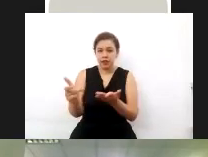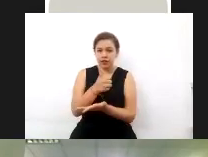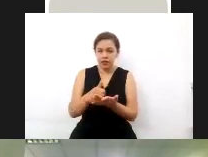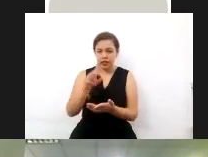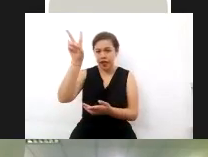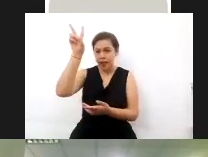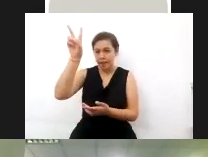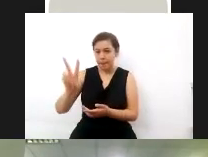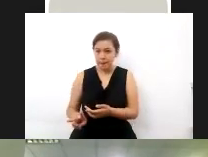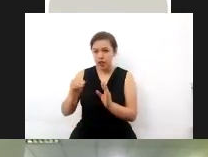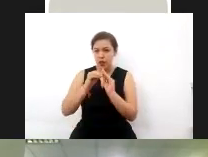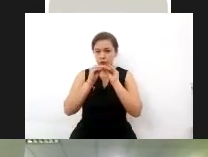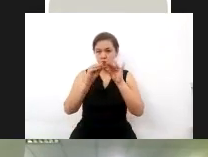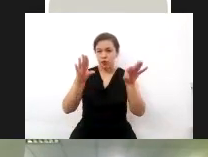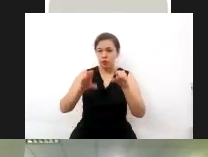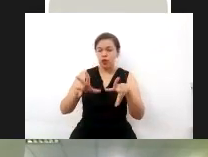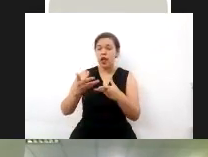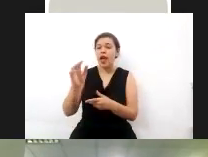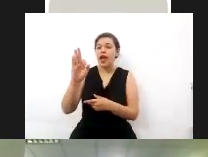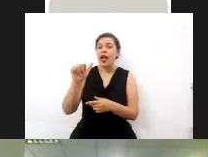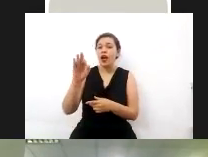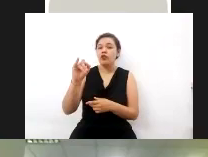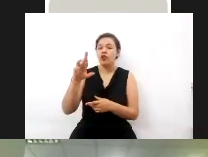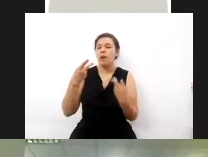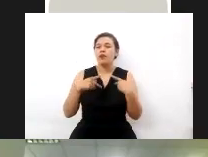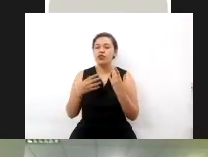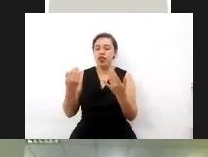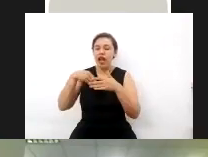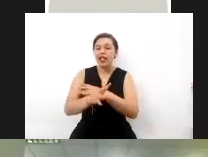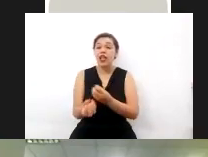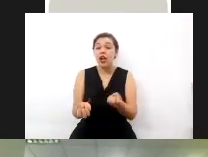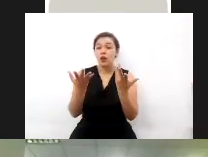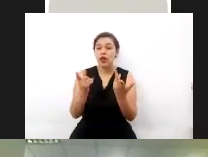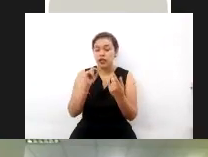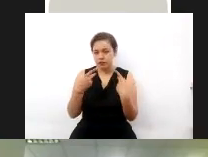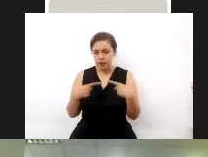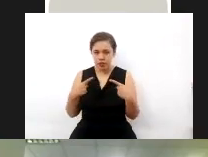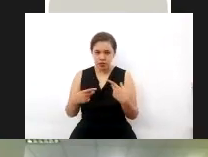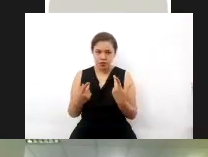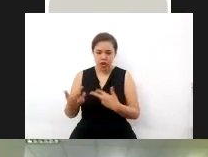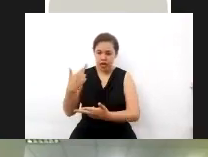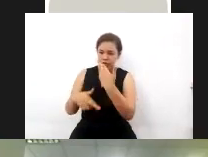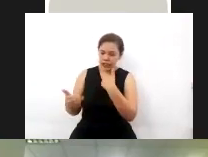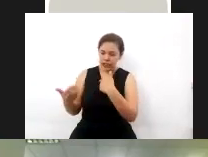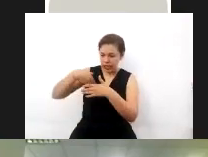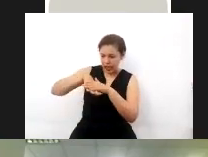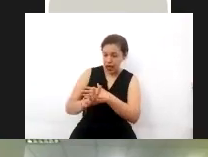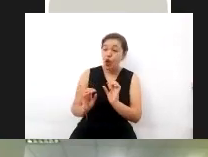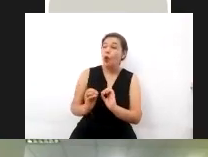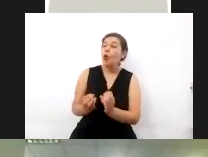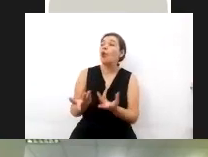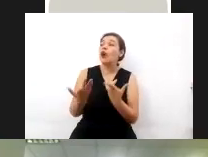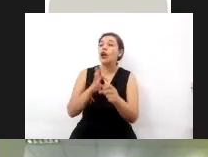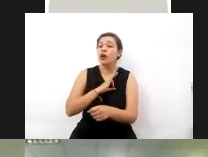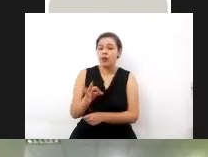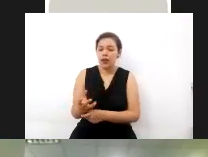viernes, cuál va a ser el aforo y qué cantidad de personas ustedes van a poder permitir en las guarderías,